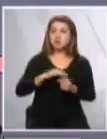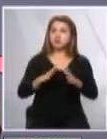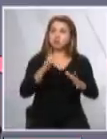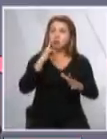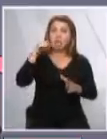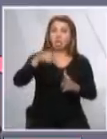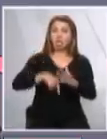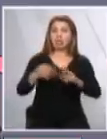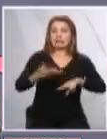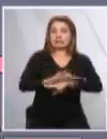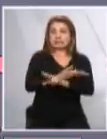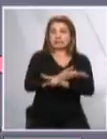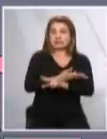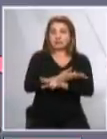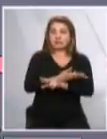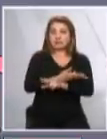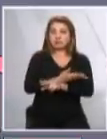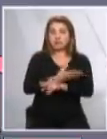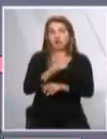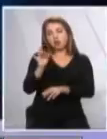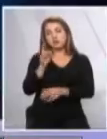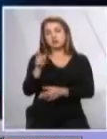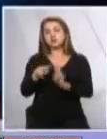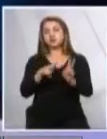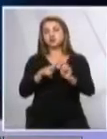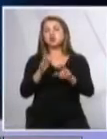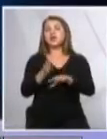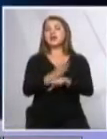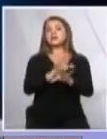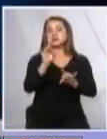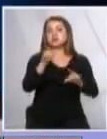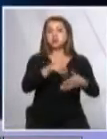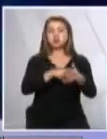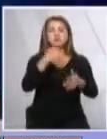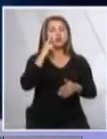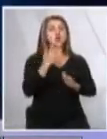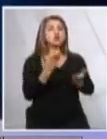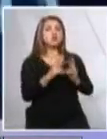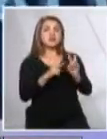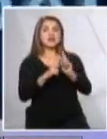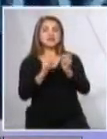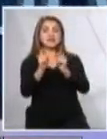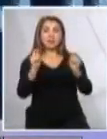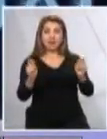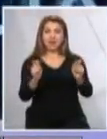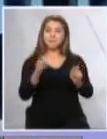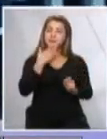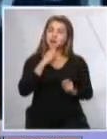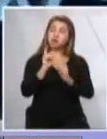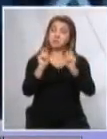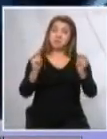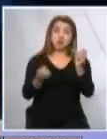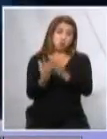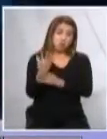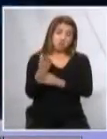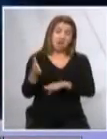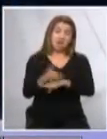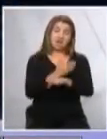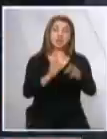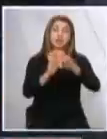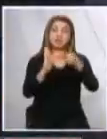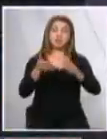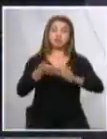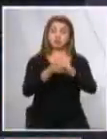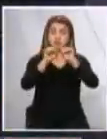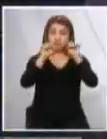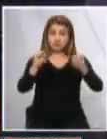crítica como para llegar a esa solución. Más sería curioso que en un problema provocado por cómo se hacen las campañas, la solución fuera hacer una campaña nueva antes de reformar todo el